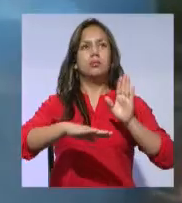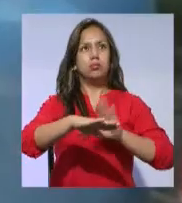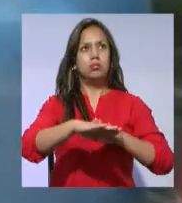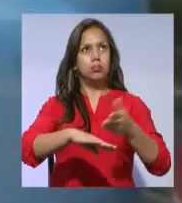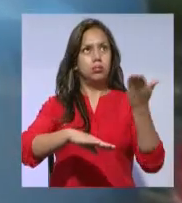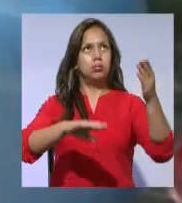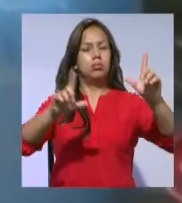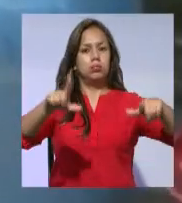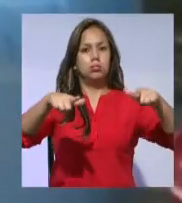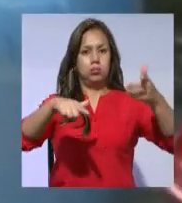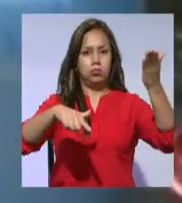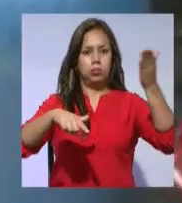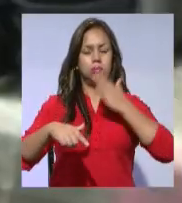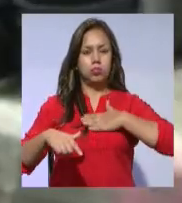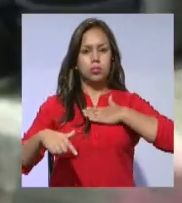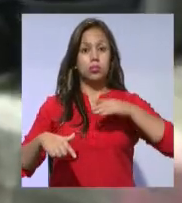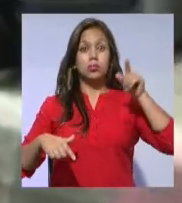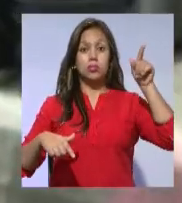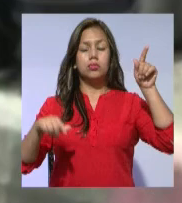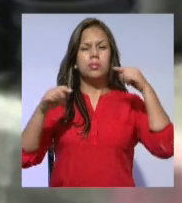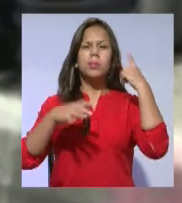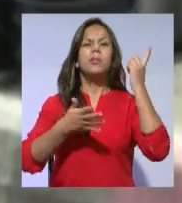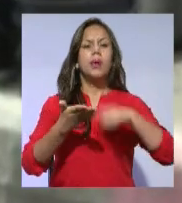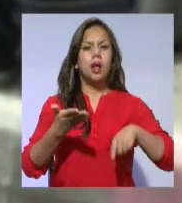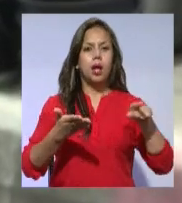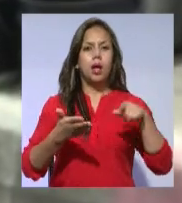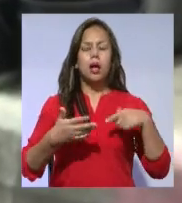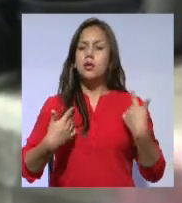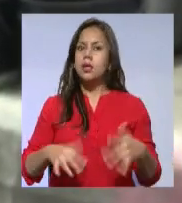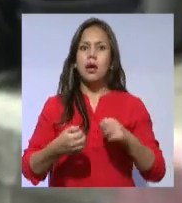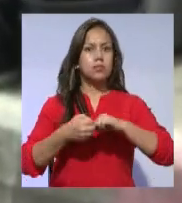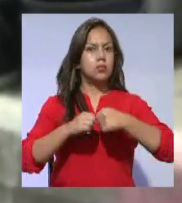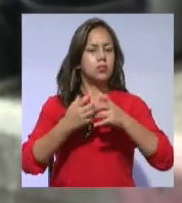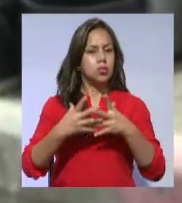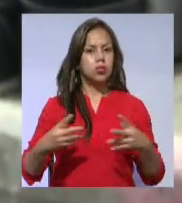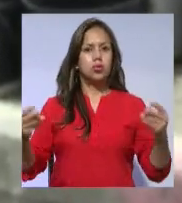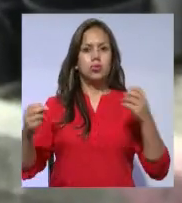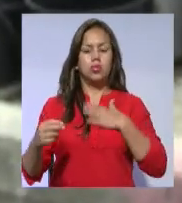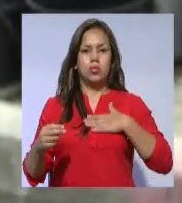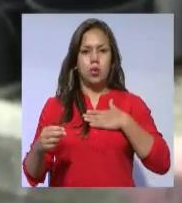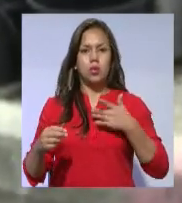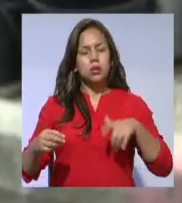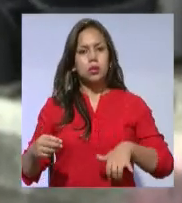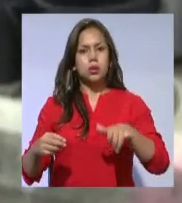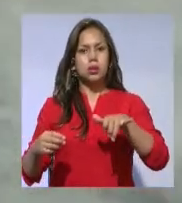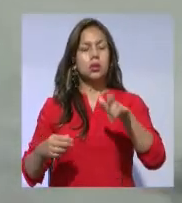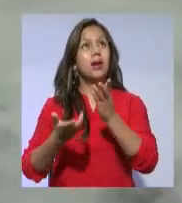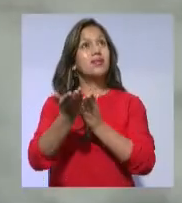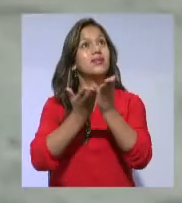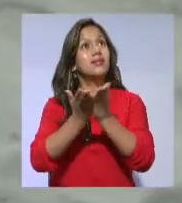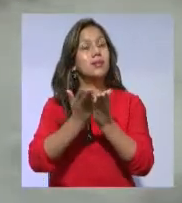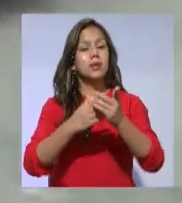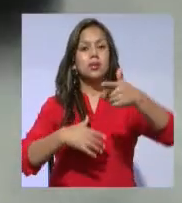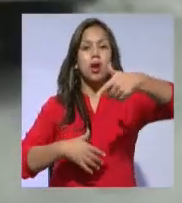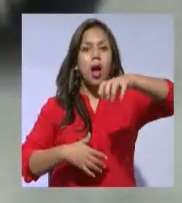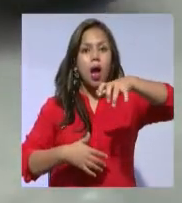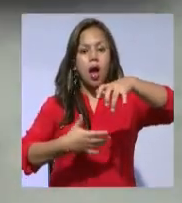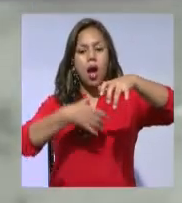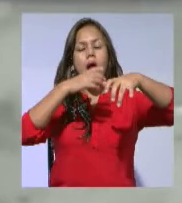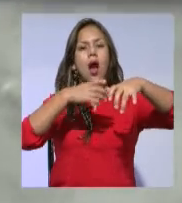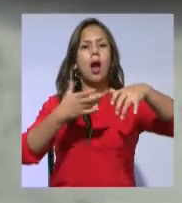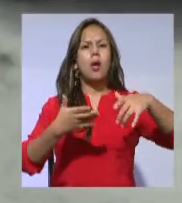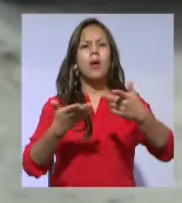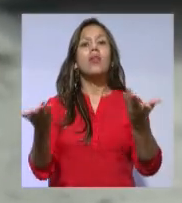presidente de la red en este caso para que disponga a dar solución urgente ante la continua falta de servicio de agua potable que siguen sufriendo